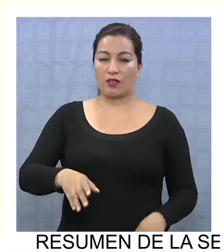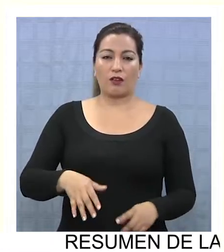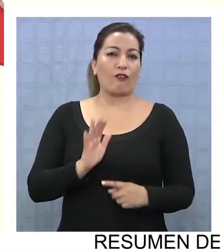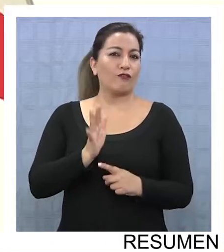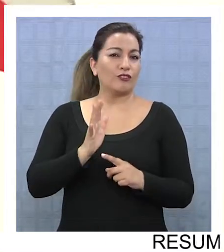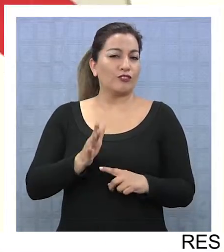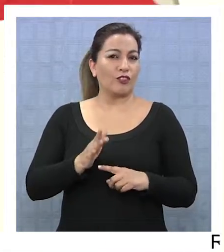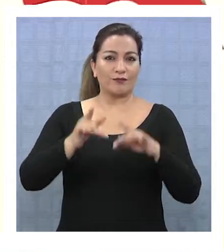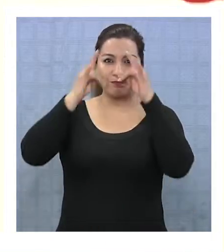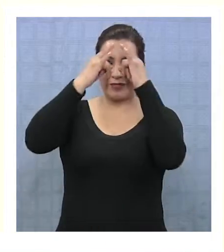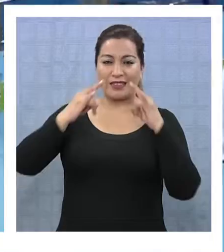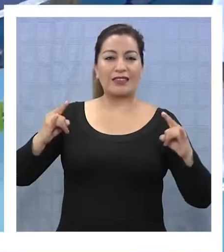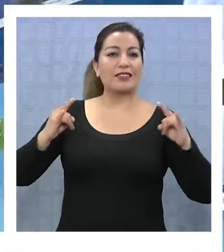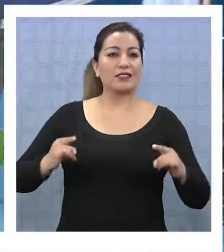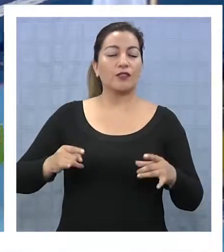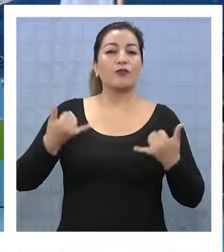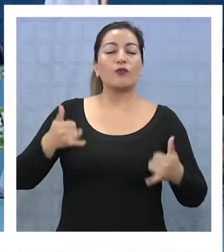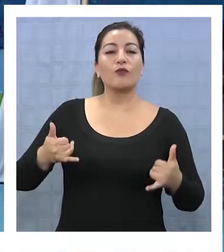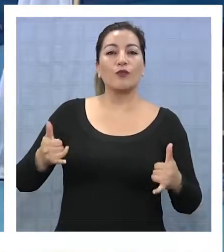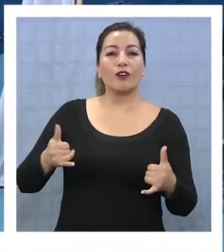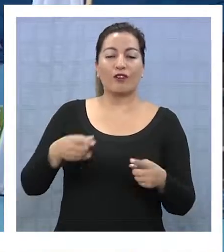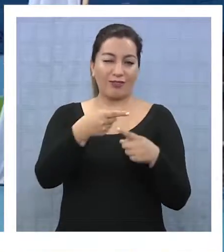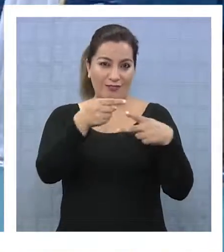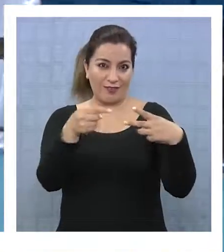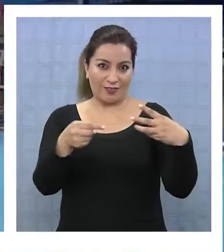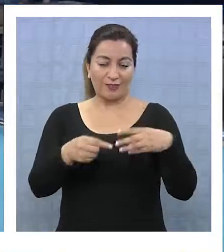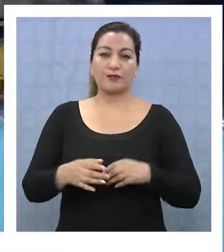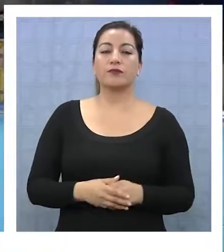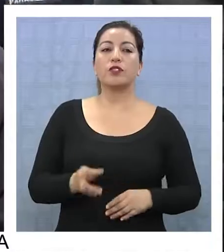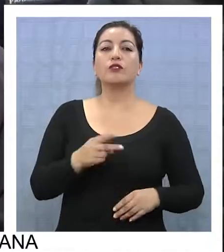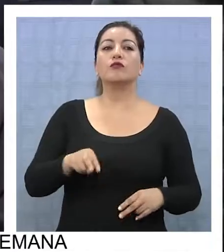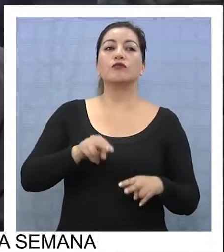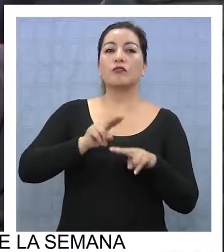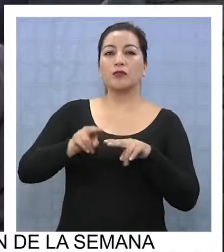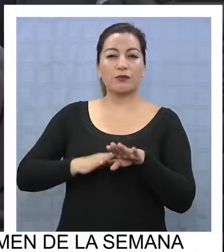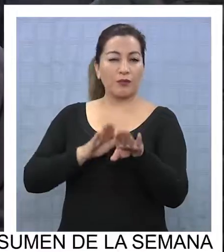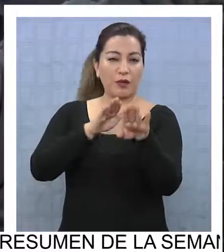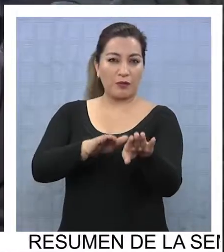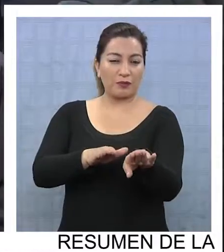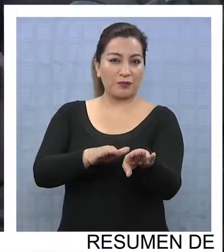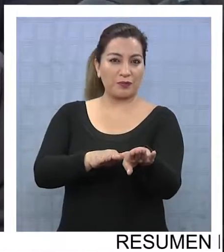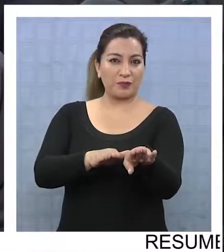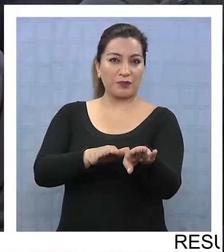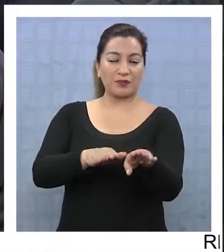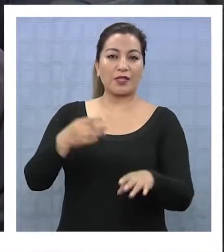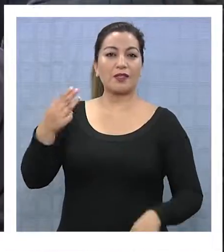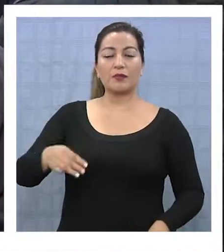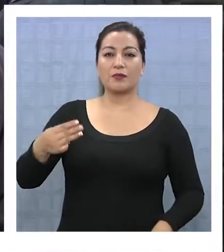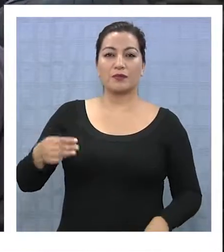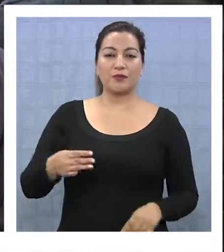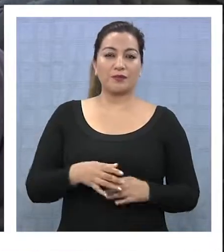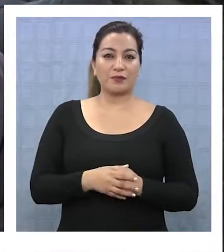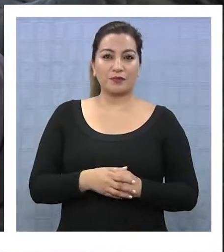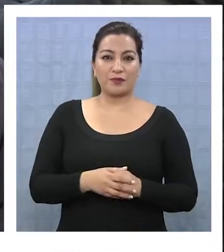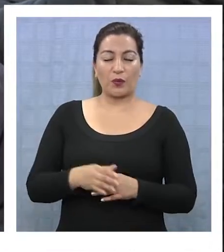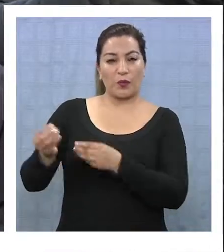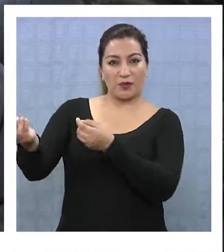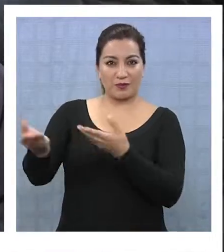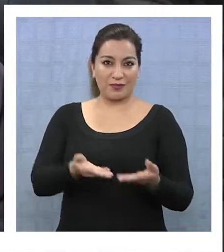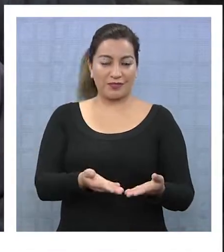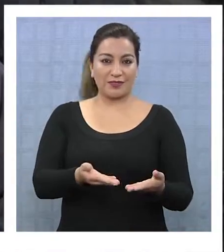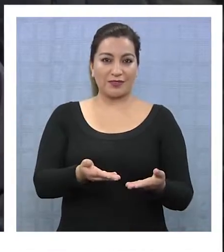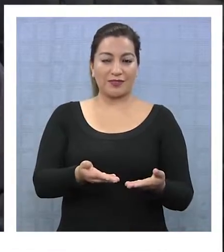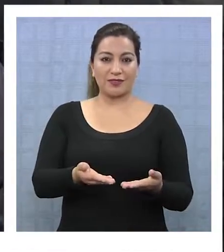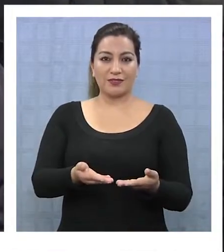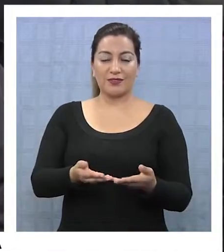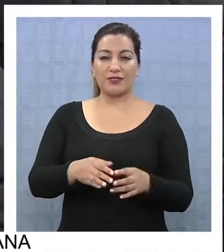funciones de circo gratuito, juegos criollos, entre otros. Nosotros vamos a contribuir y apoyar a la Municipalidad con esta invitación,